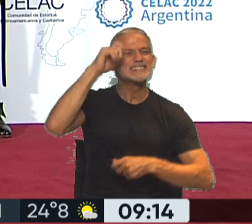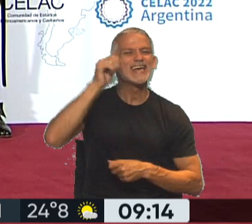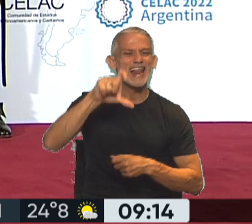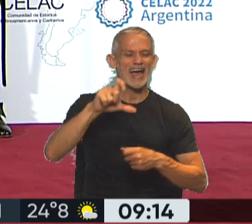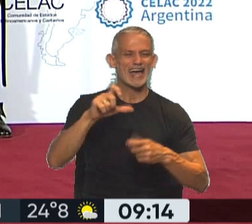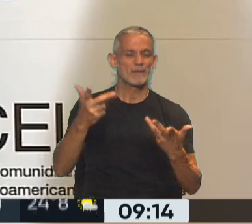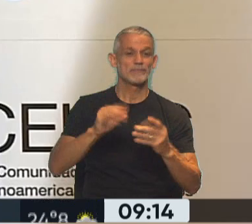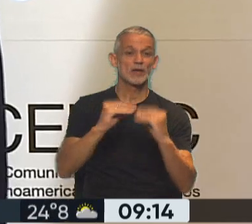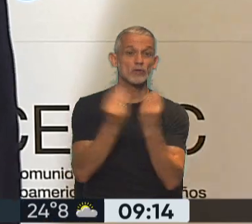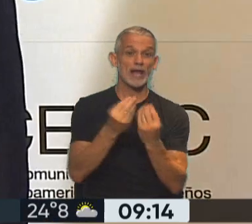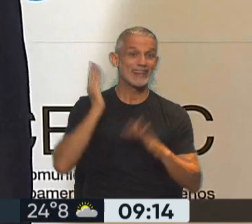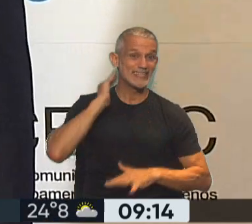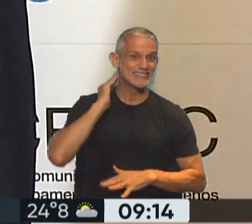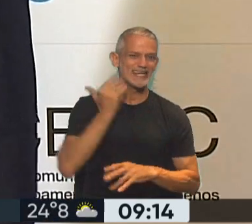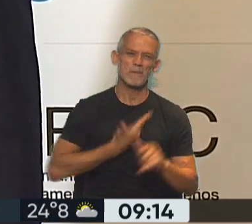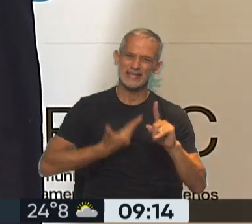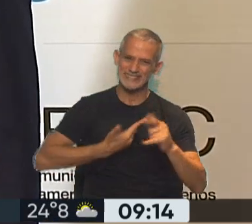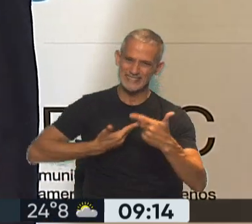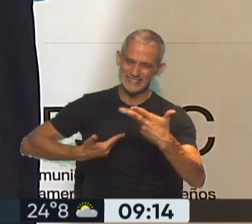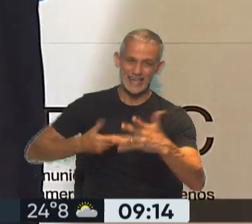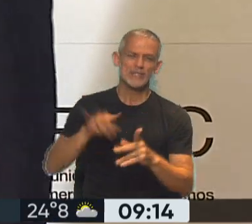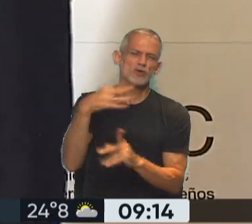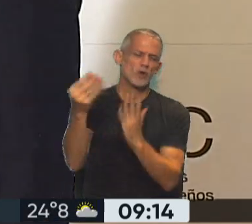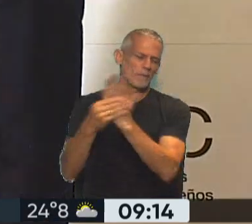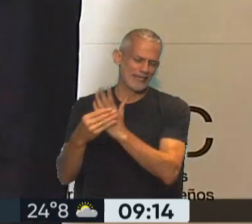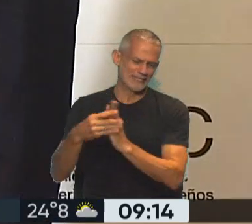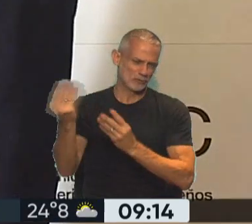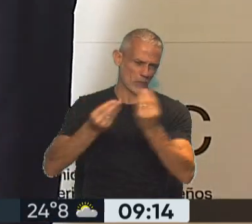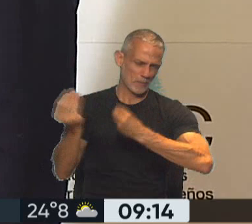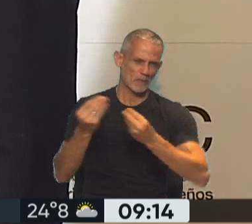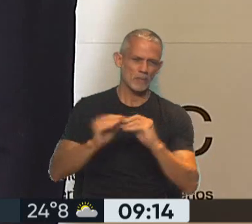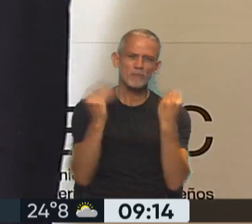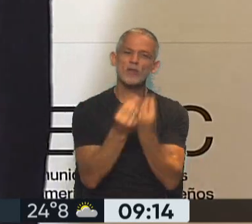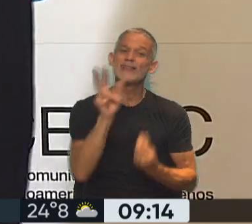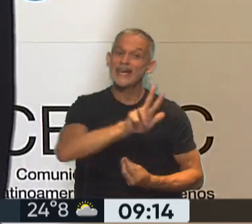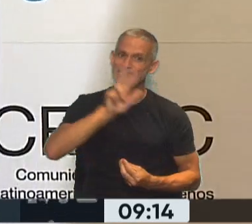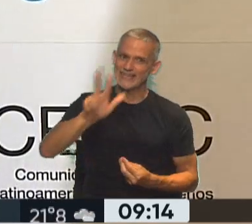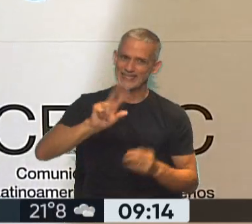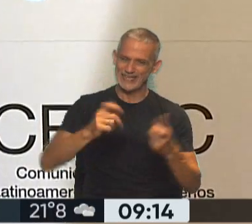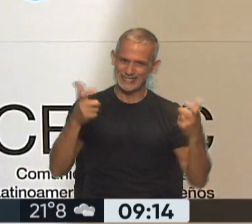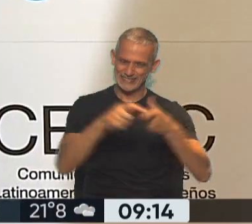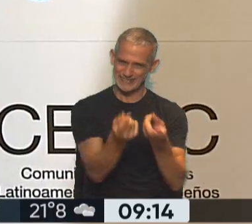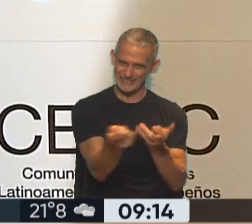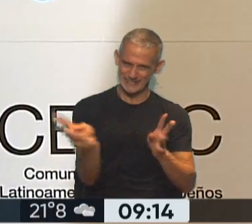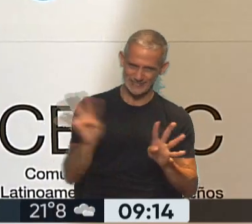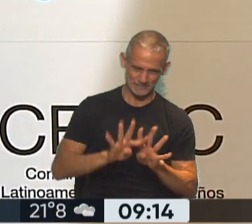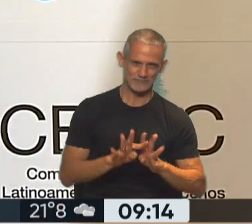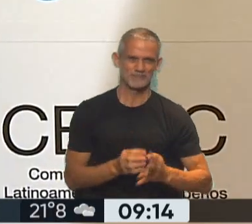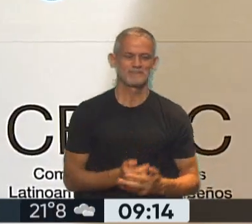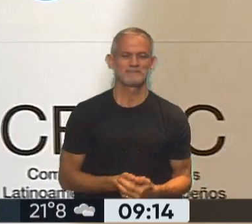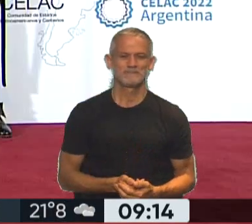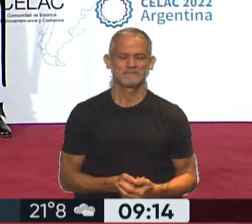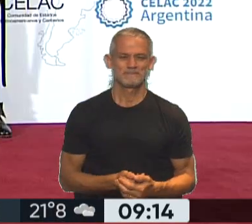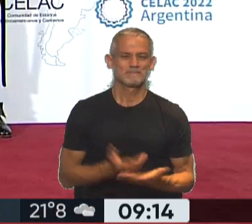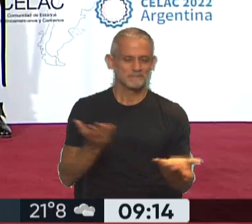con 16 presidentes el resto que alcanzan los otros 33 integrantes de la celac representados a través